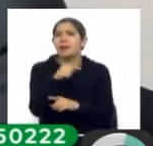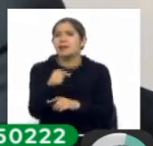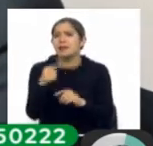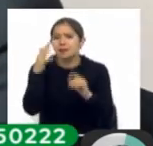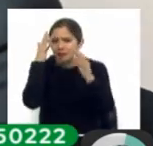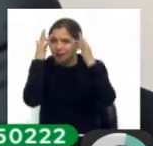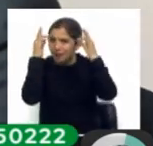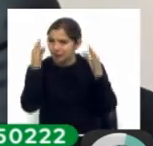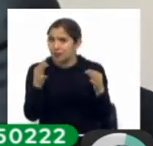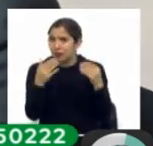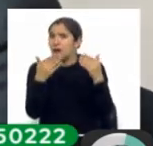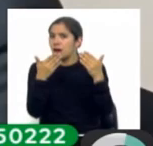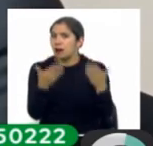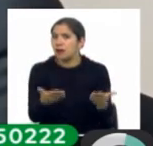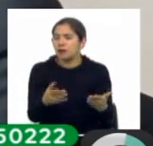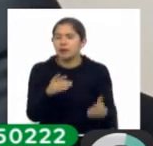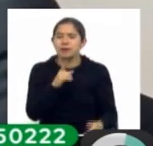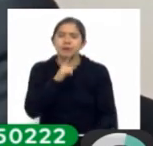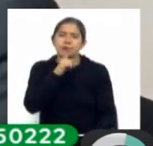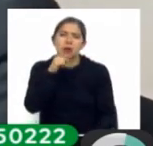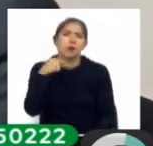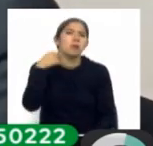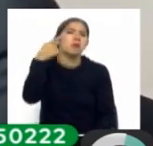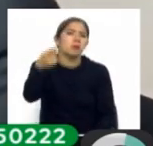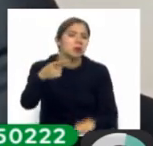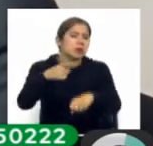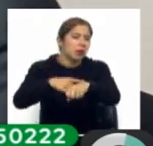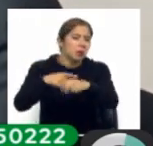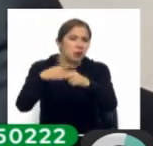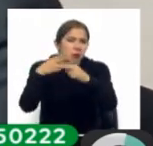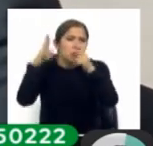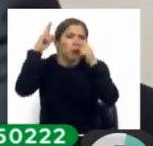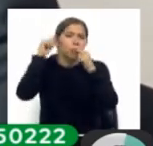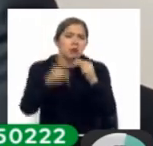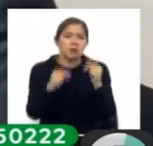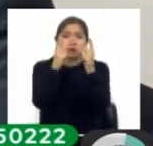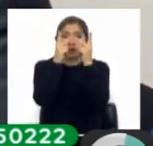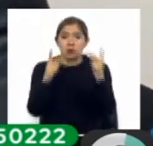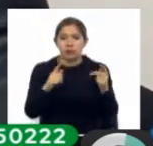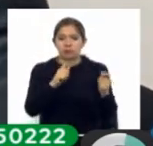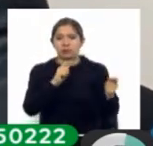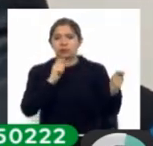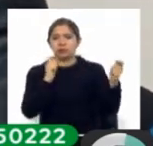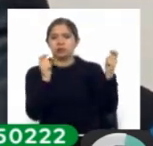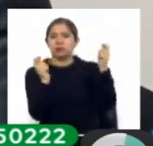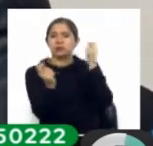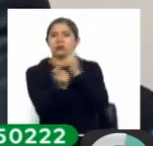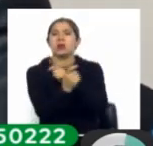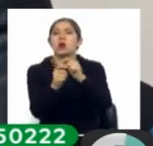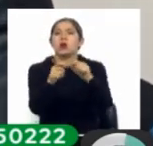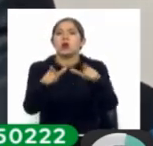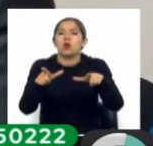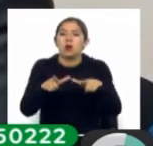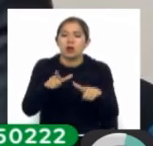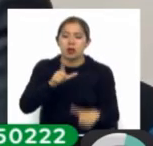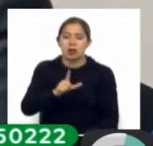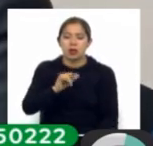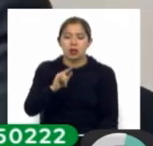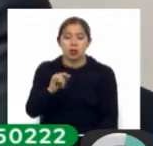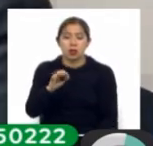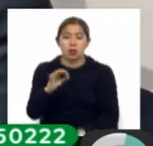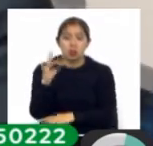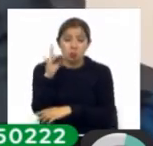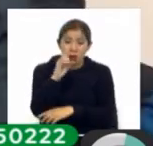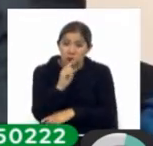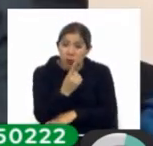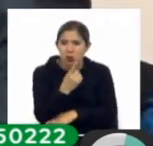estas decisiones que se toman, seguramente aquí un tiempo muy corto Potosí se va a convertir en el lugar del litio, no solo de Bolivia, sino